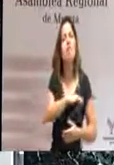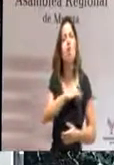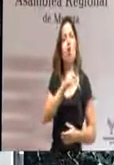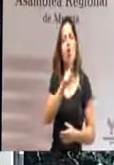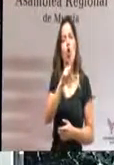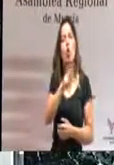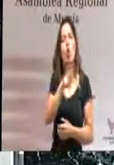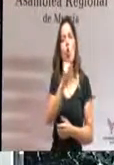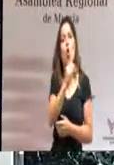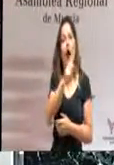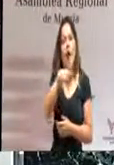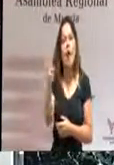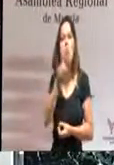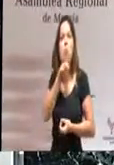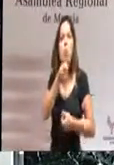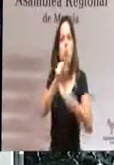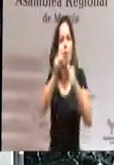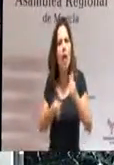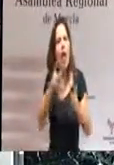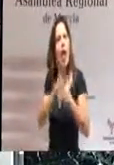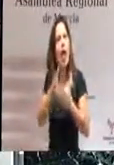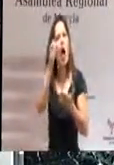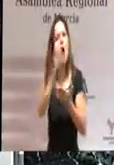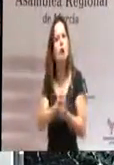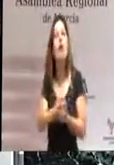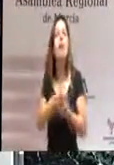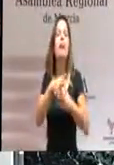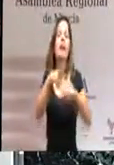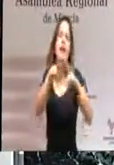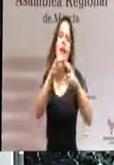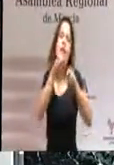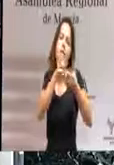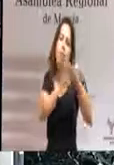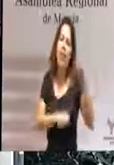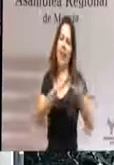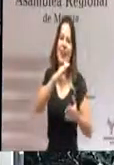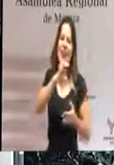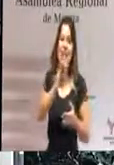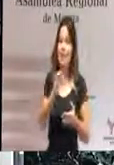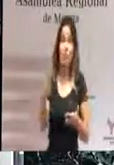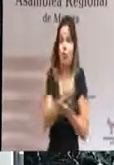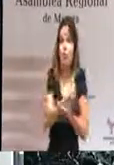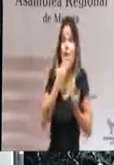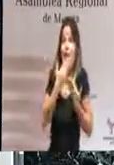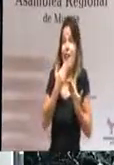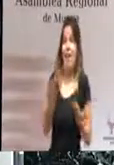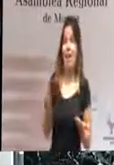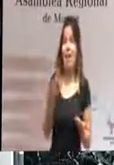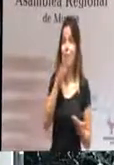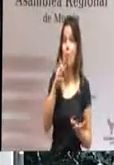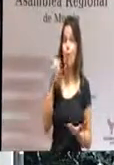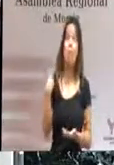que compareciera y volviera a explicar el informe del CES, se lo hubiéramos agradecido todos, porque